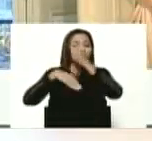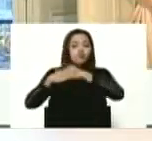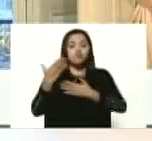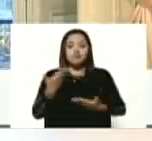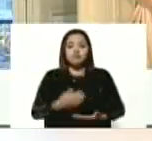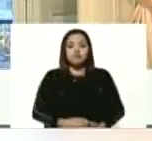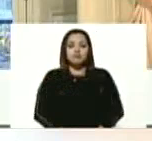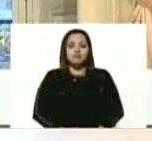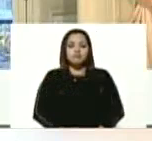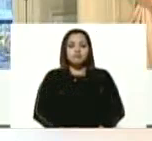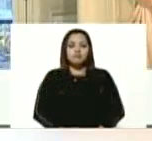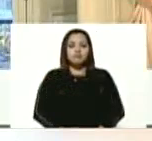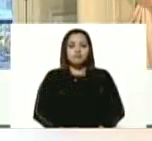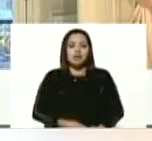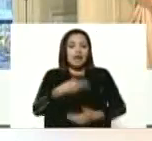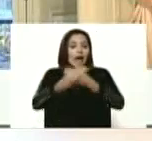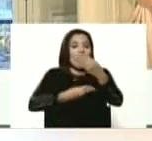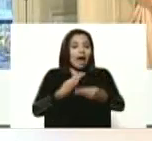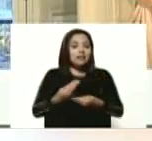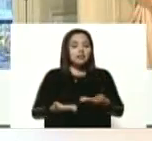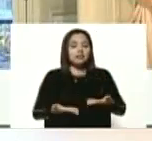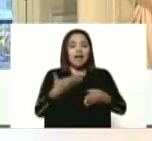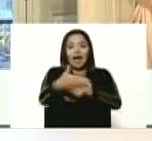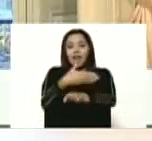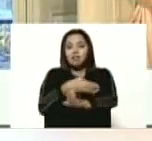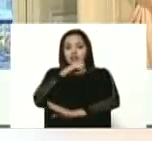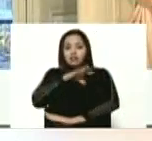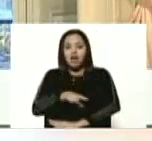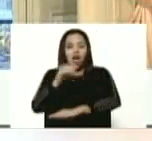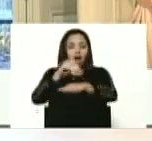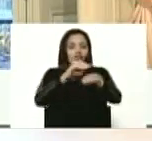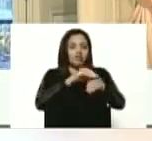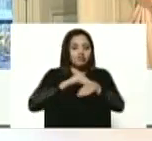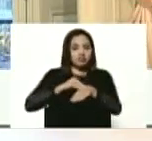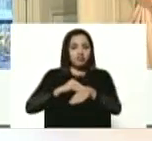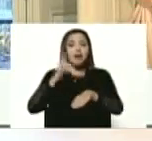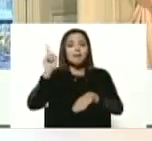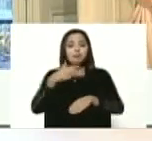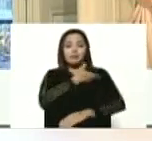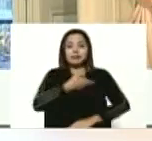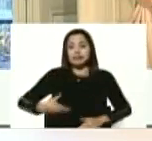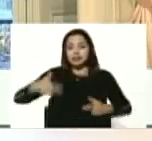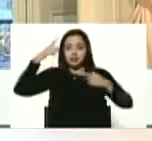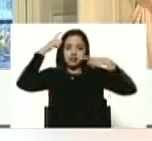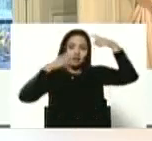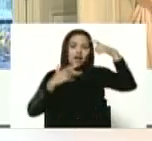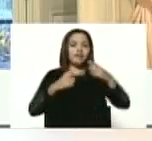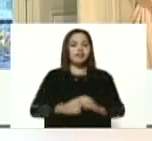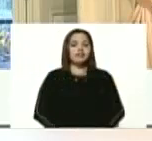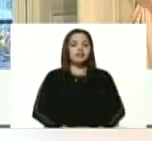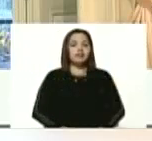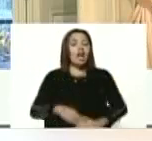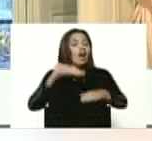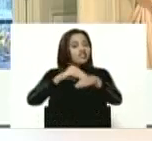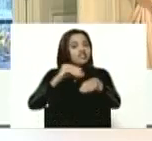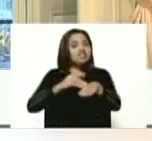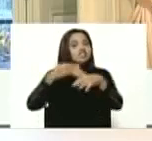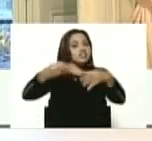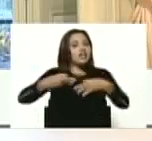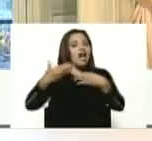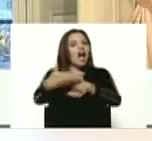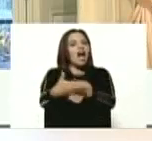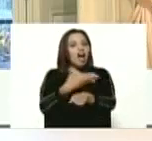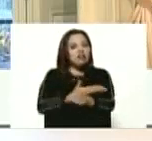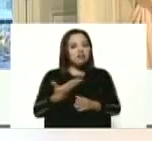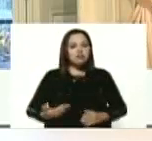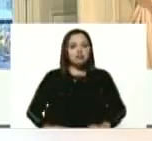de manera profética. Y como lo denunciara nuestro comandante Hugo Chávez también, de manera profética, como